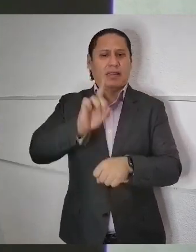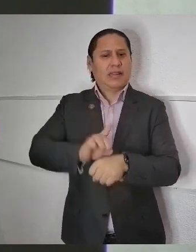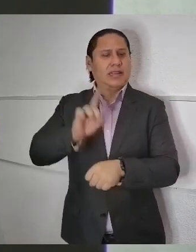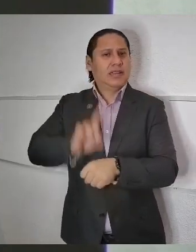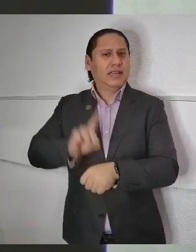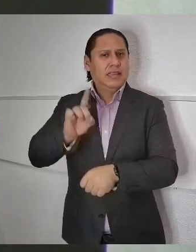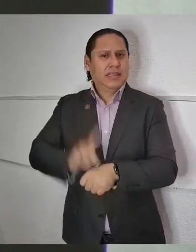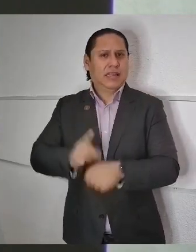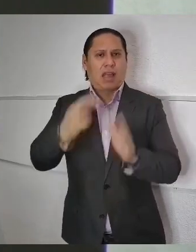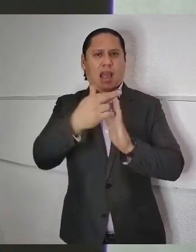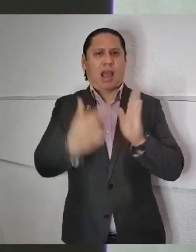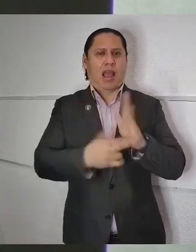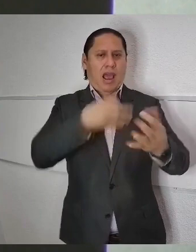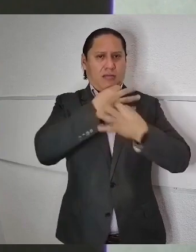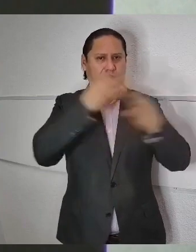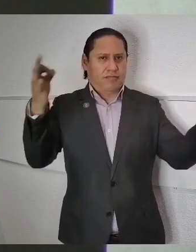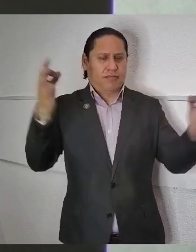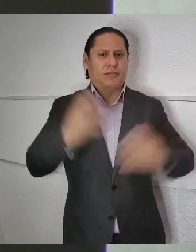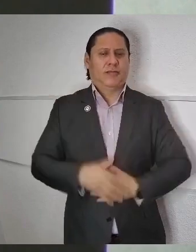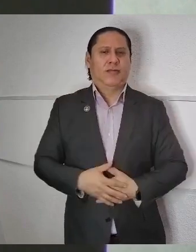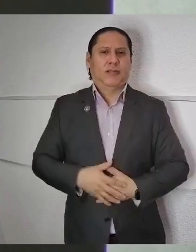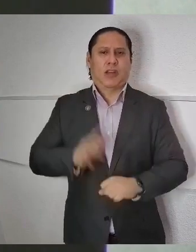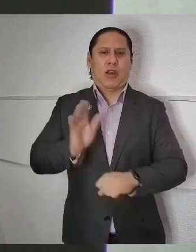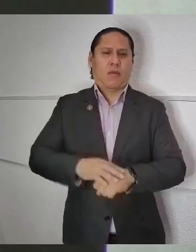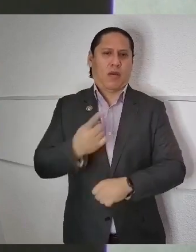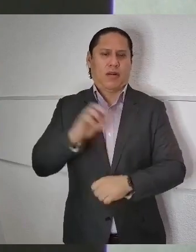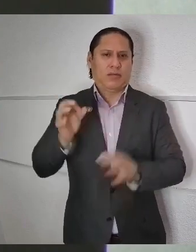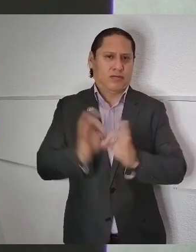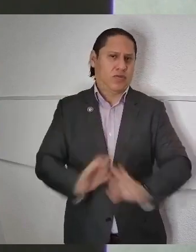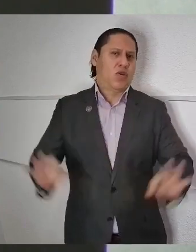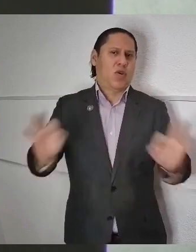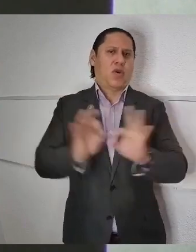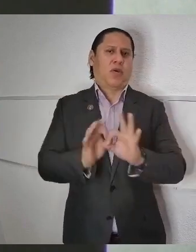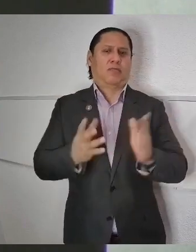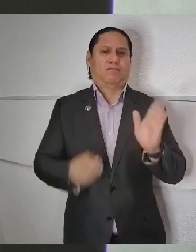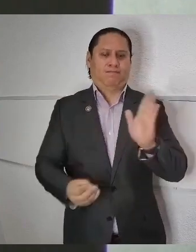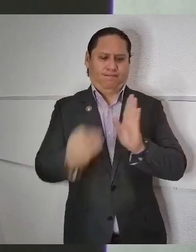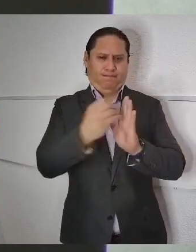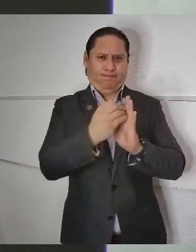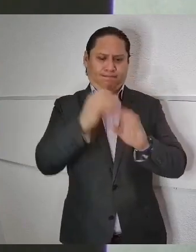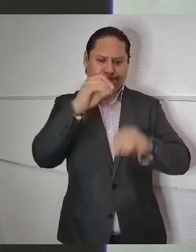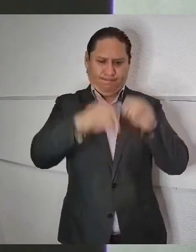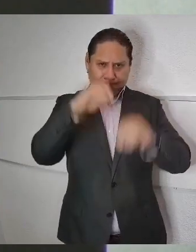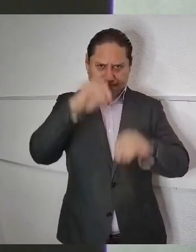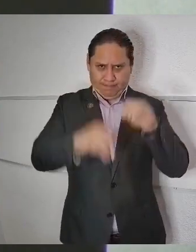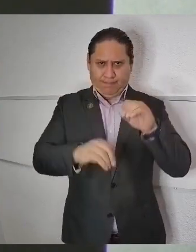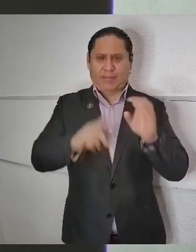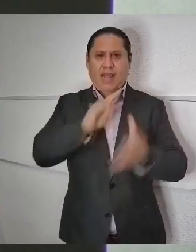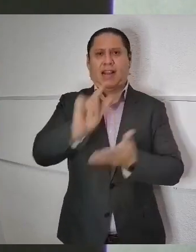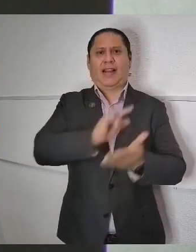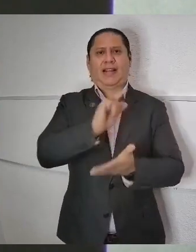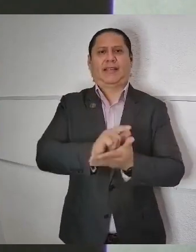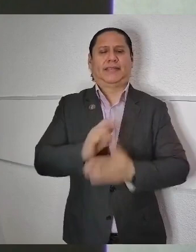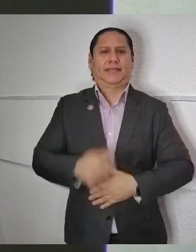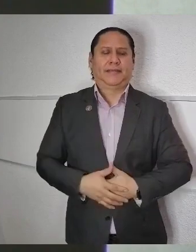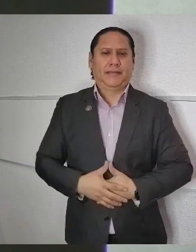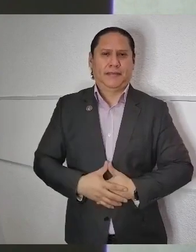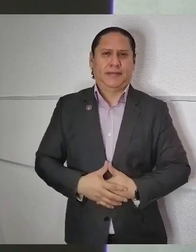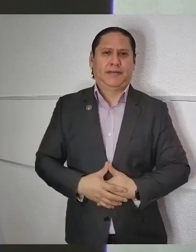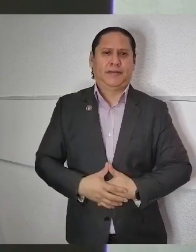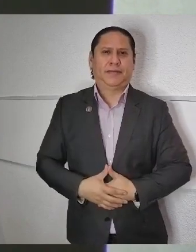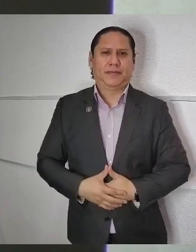emitir su reglamento, porque es muy importante que se instrumente a la brevedad de esta ley.